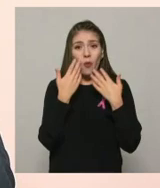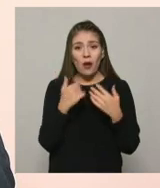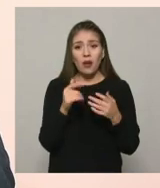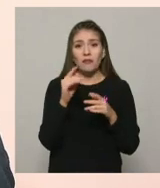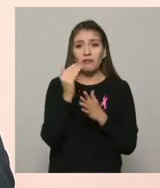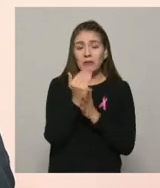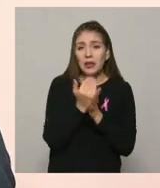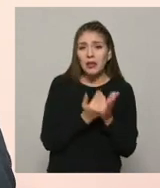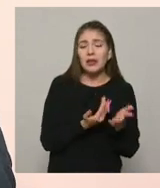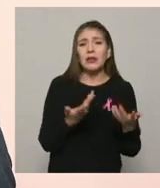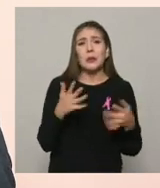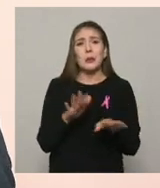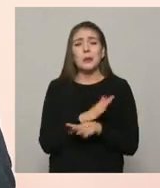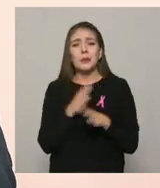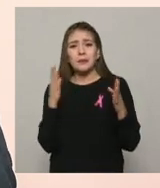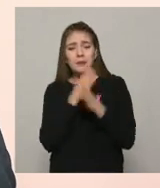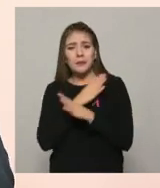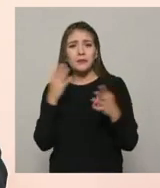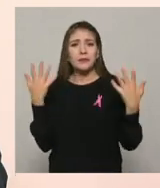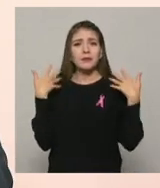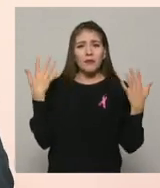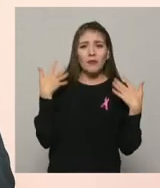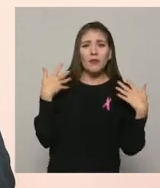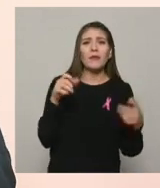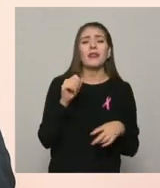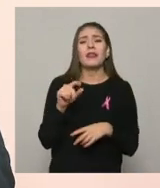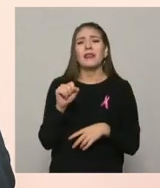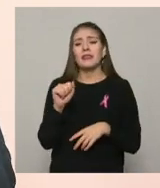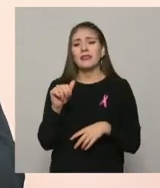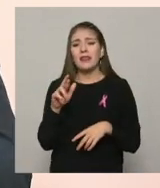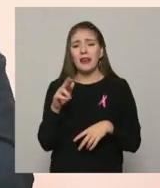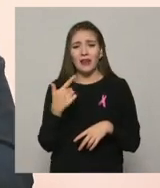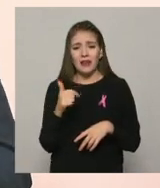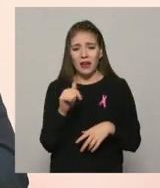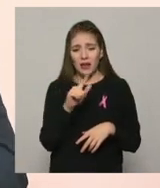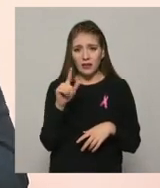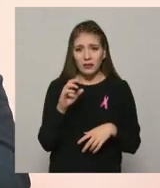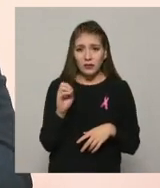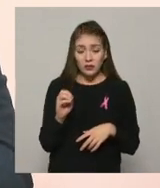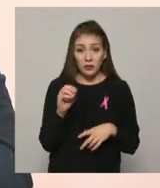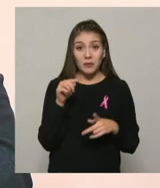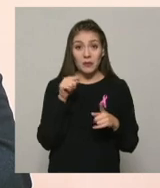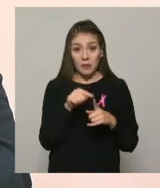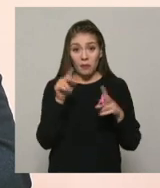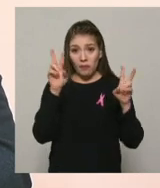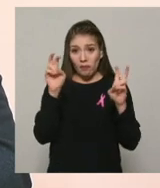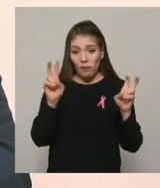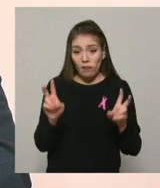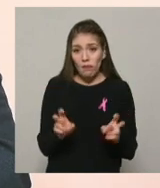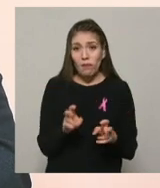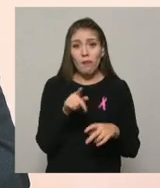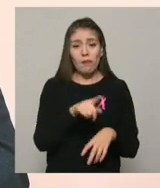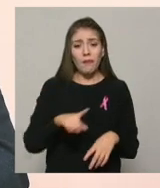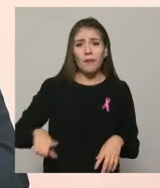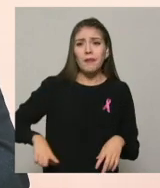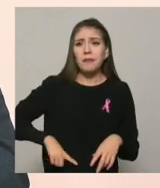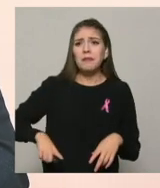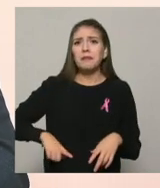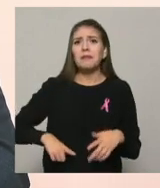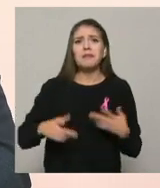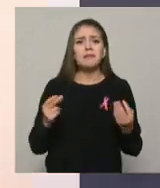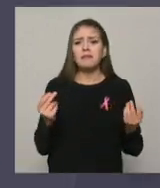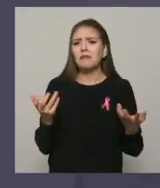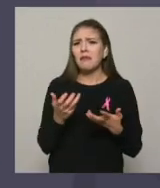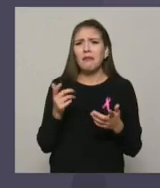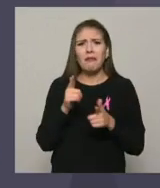efectos del cambio climático, por ejemplo, estamos viendo lo del sargazo, son temas en donde el gobierno se ha visto muy lento y